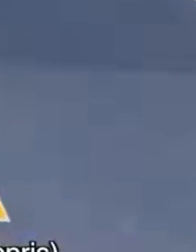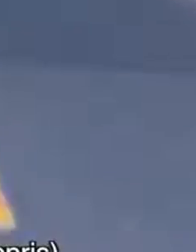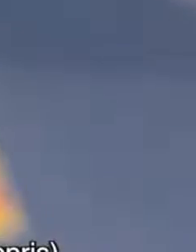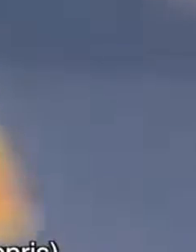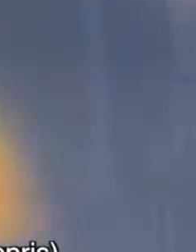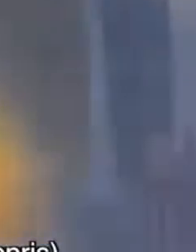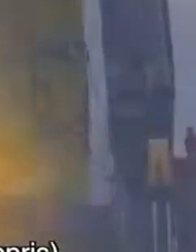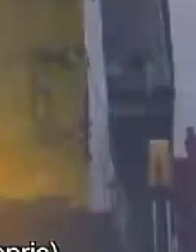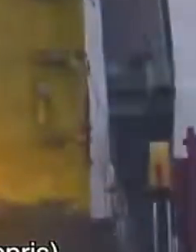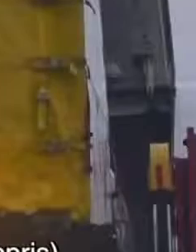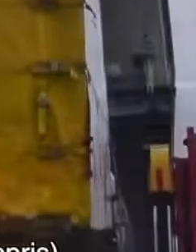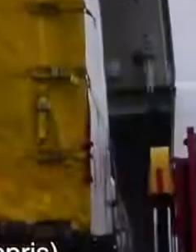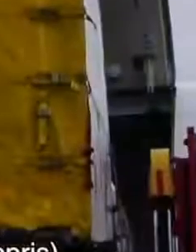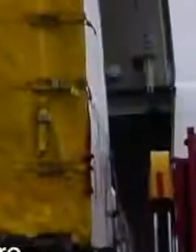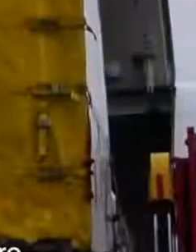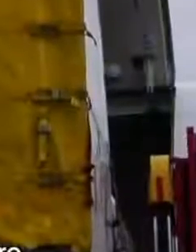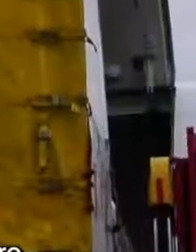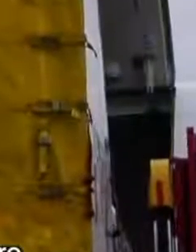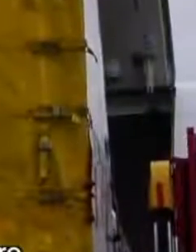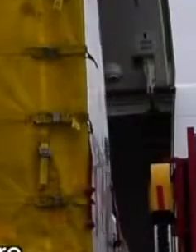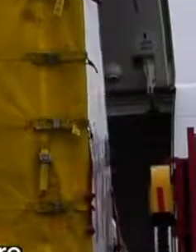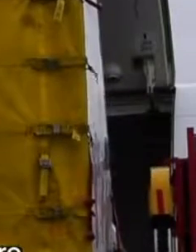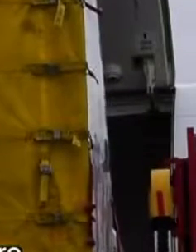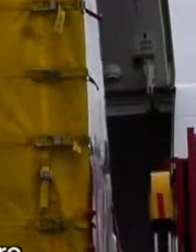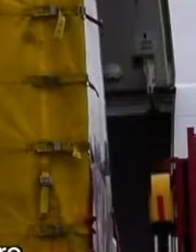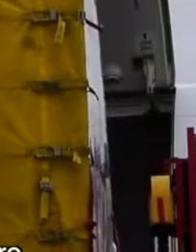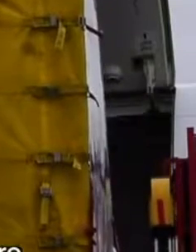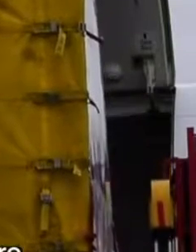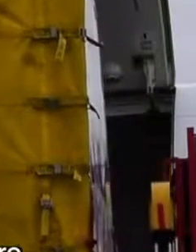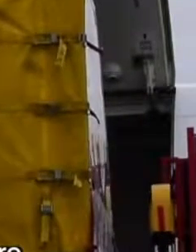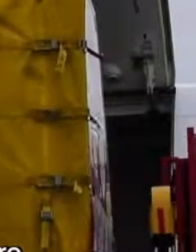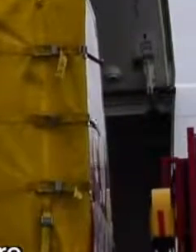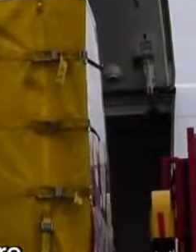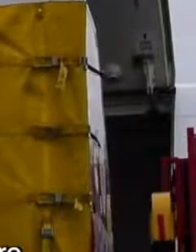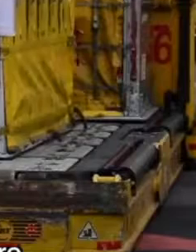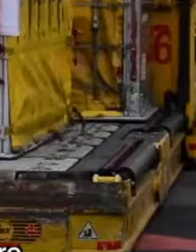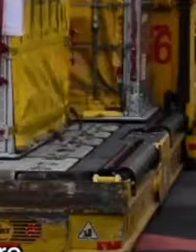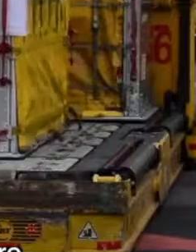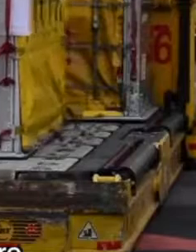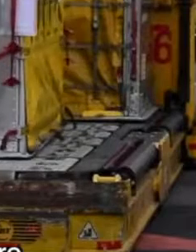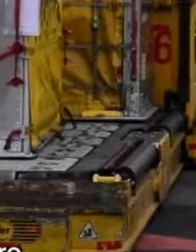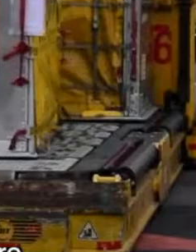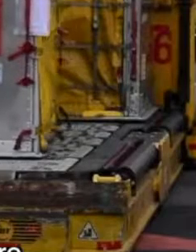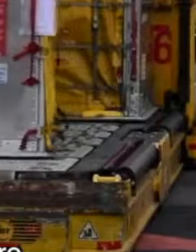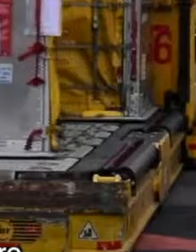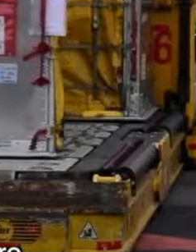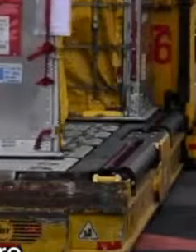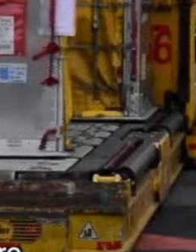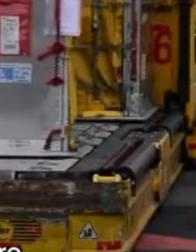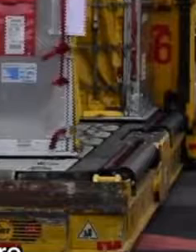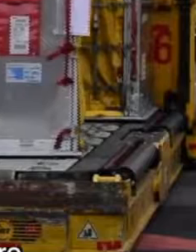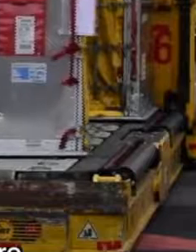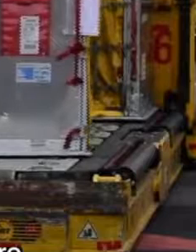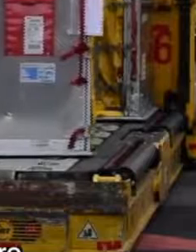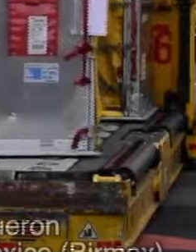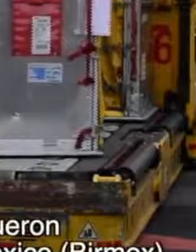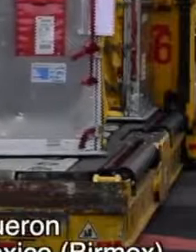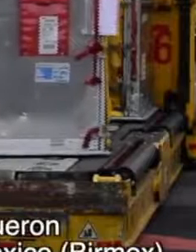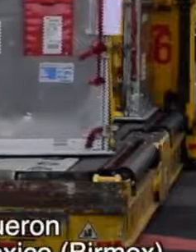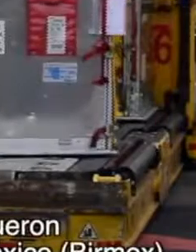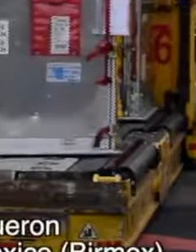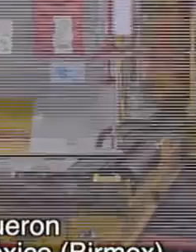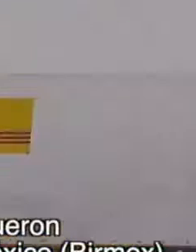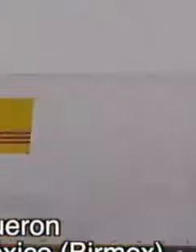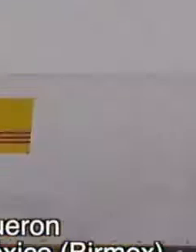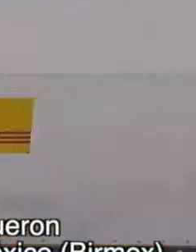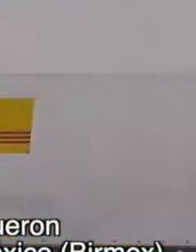contra Riesgos Sanitarios, COFEPRIS, ha liberado 3 lotes de vacunas CanSino que fueron envasadas en la planta de Drogmix de Querétaro. En